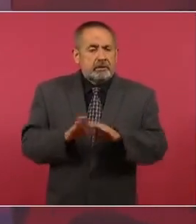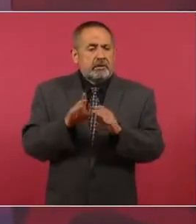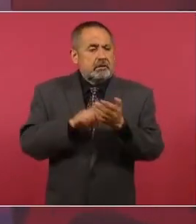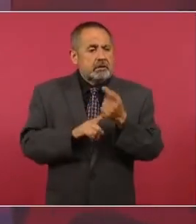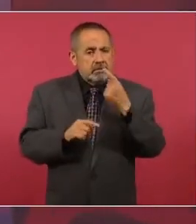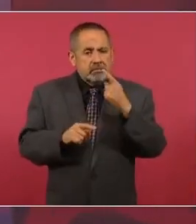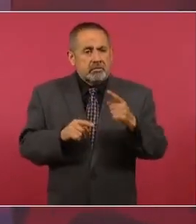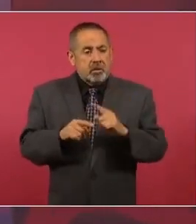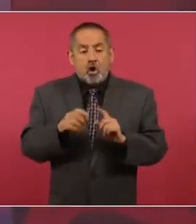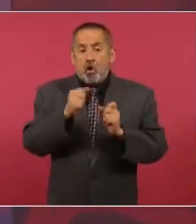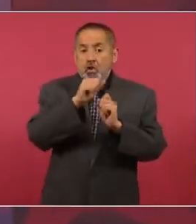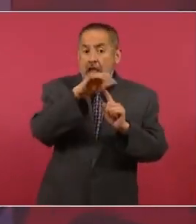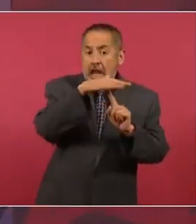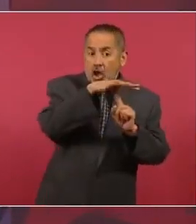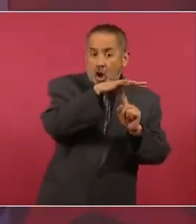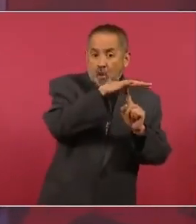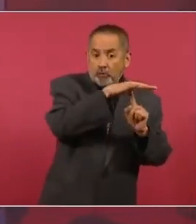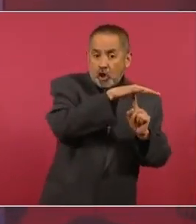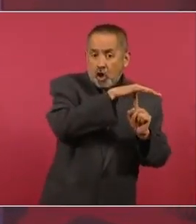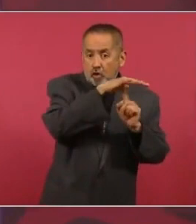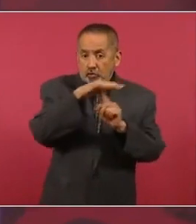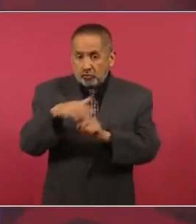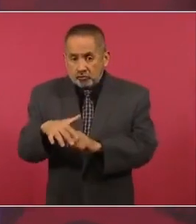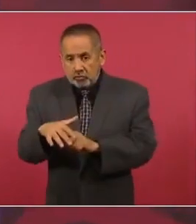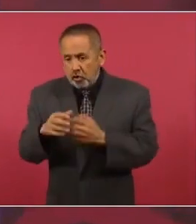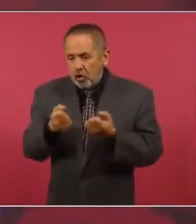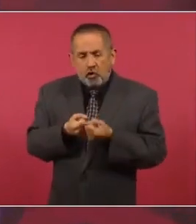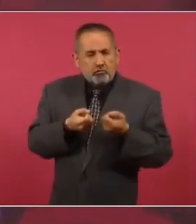entregaban helicópteros artillados